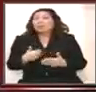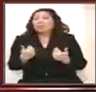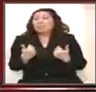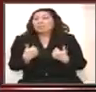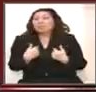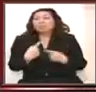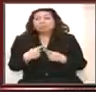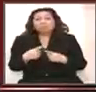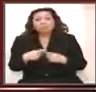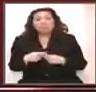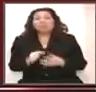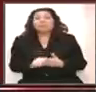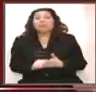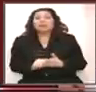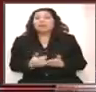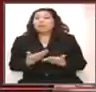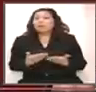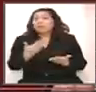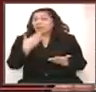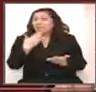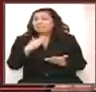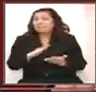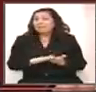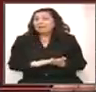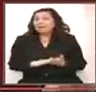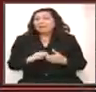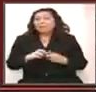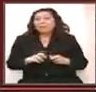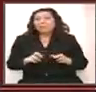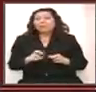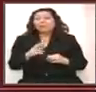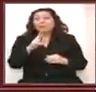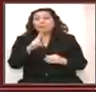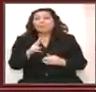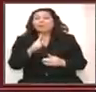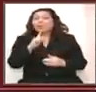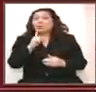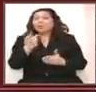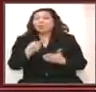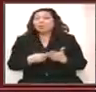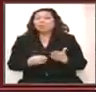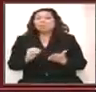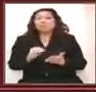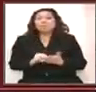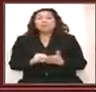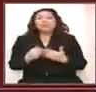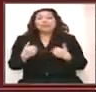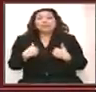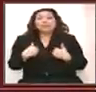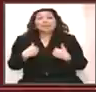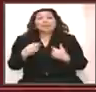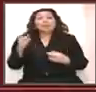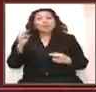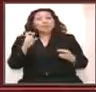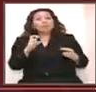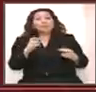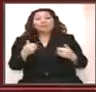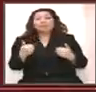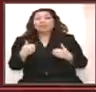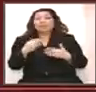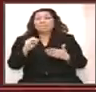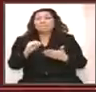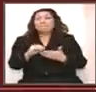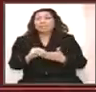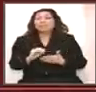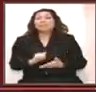tener varias tipologías de delito, pero los delitos patrimoniales en el Perú son los de mayor incidencia y, qué duda cabe, los que